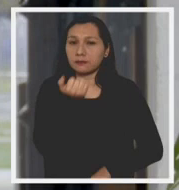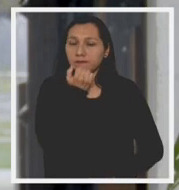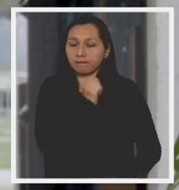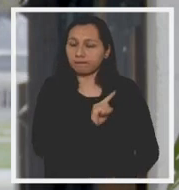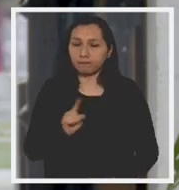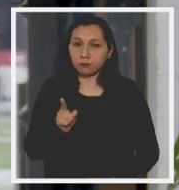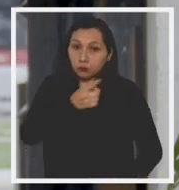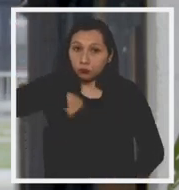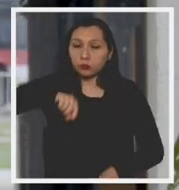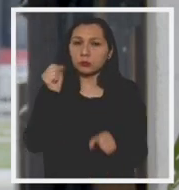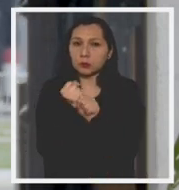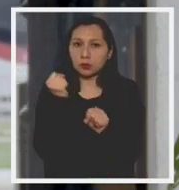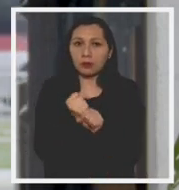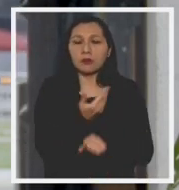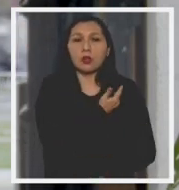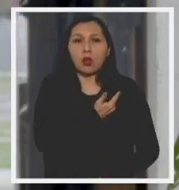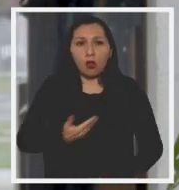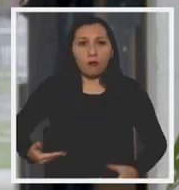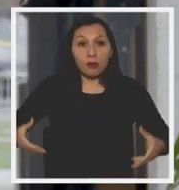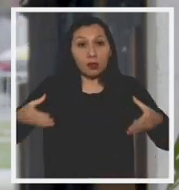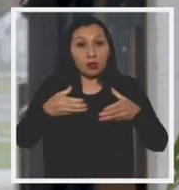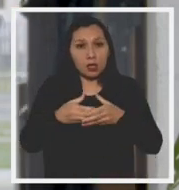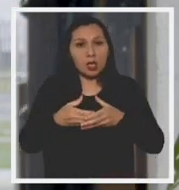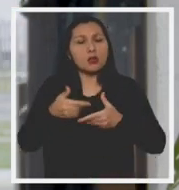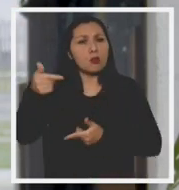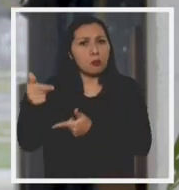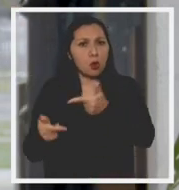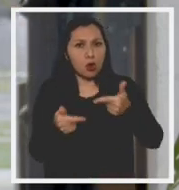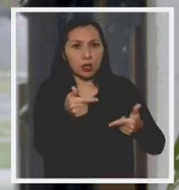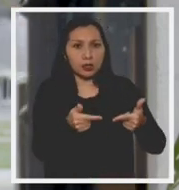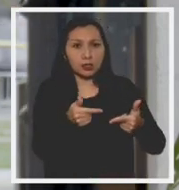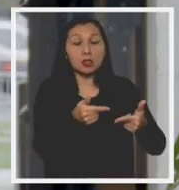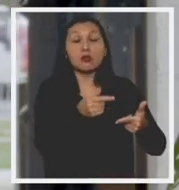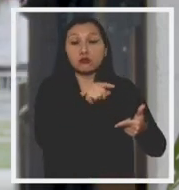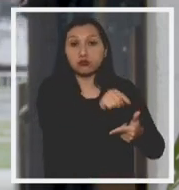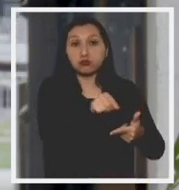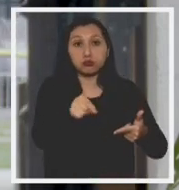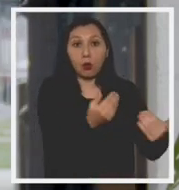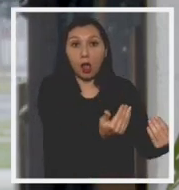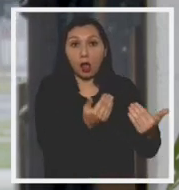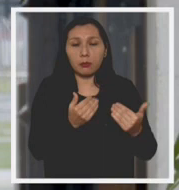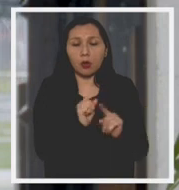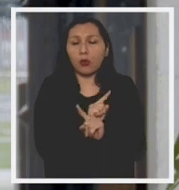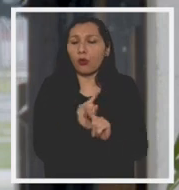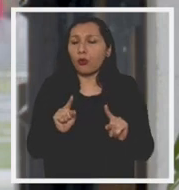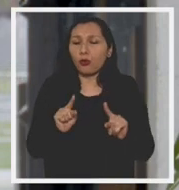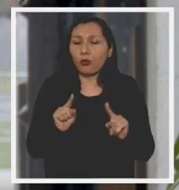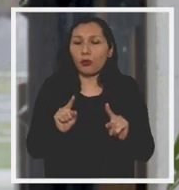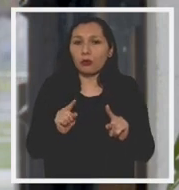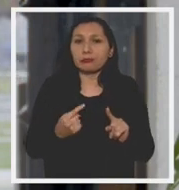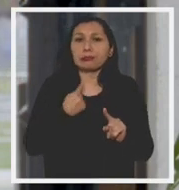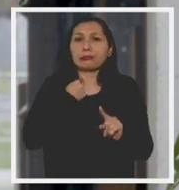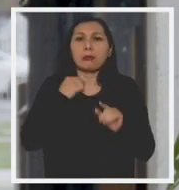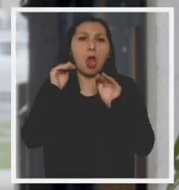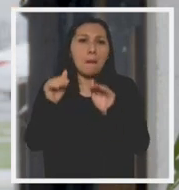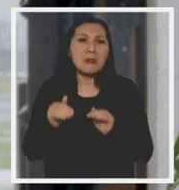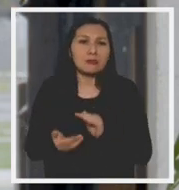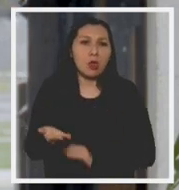estamos trabajando desde nuestro gobierno y las fuerzas políticas que nos apoyan para no caer en lo